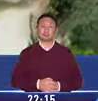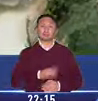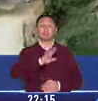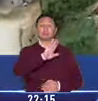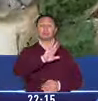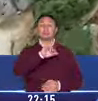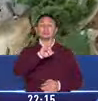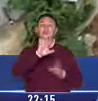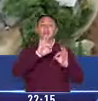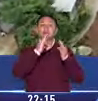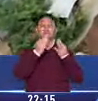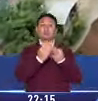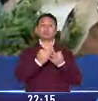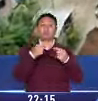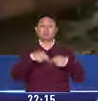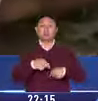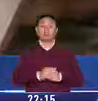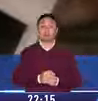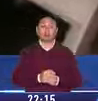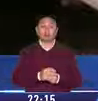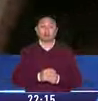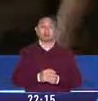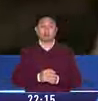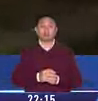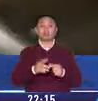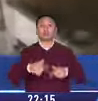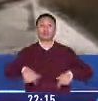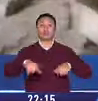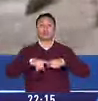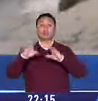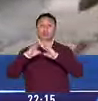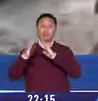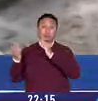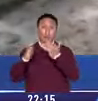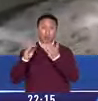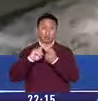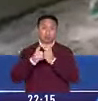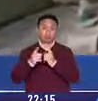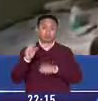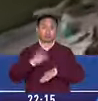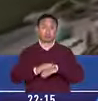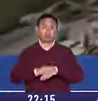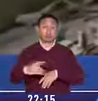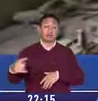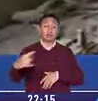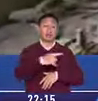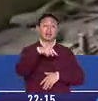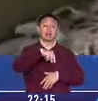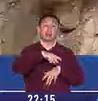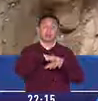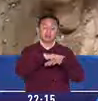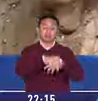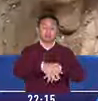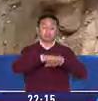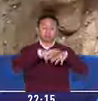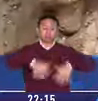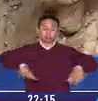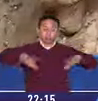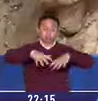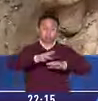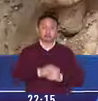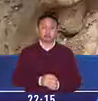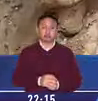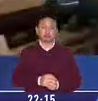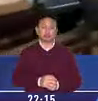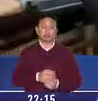51 familias fueron desplazadas a albergues temporales. Esto debido al desbordamiento de los ríos en los límites